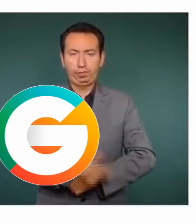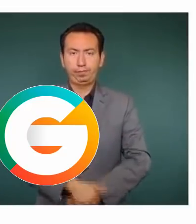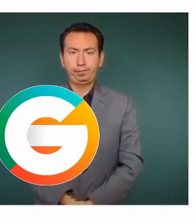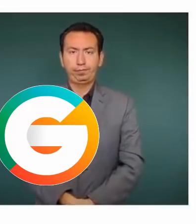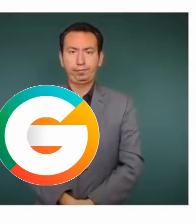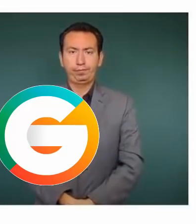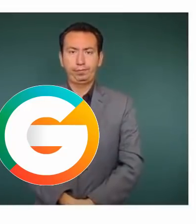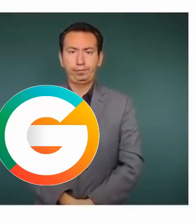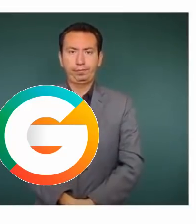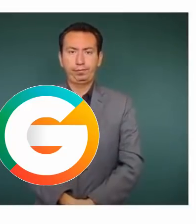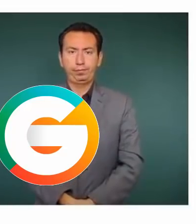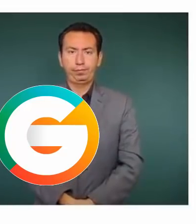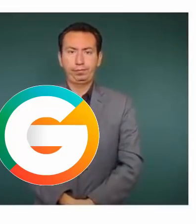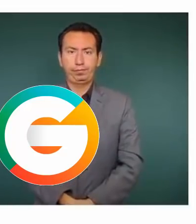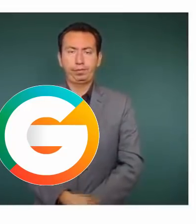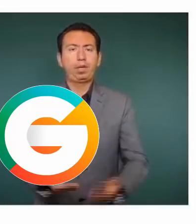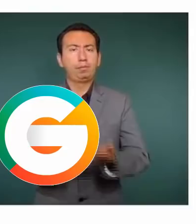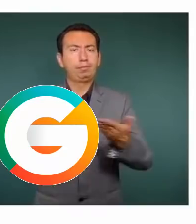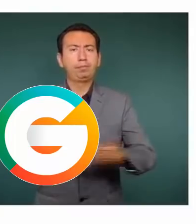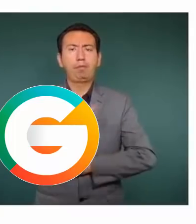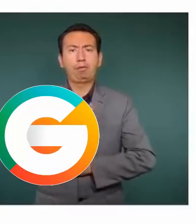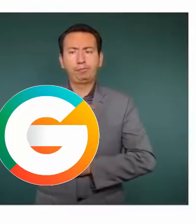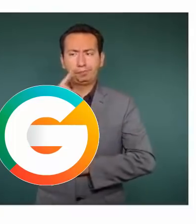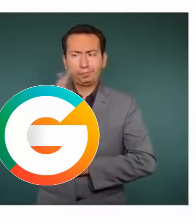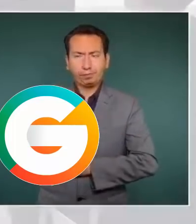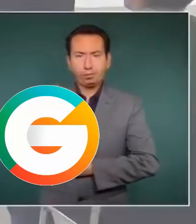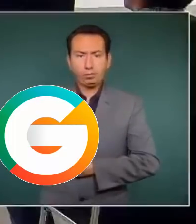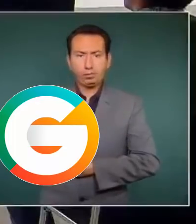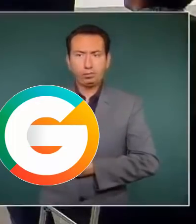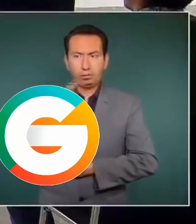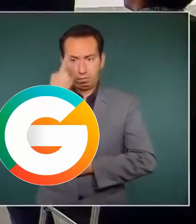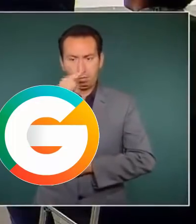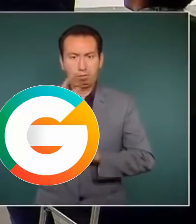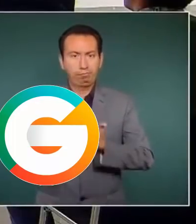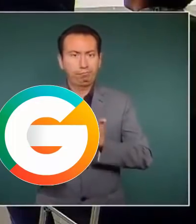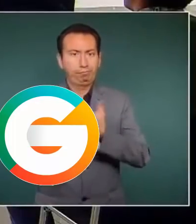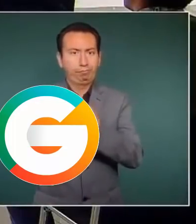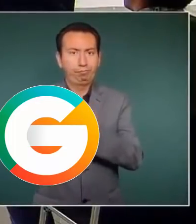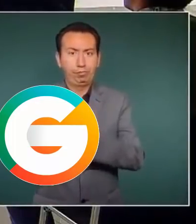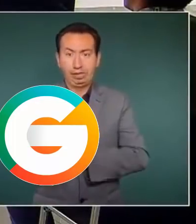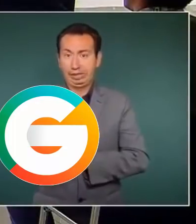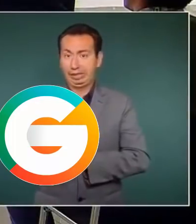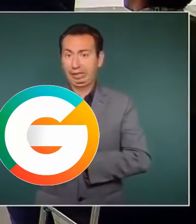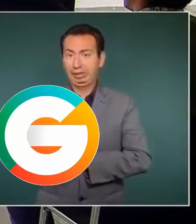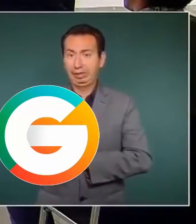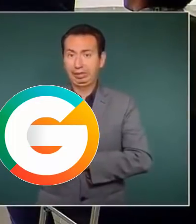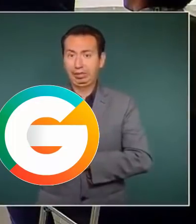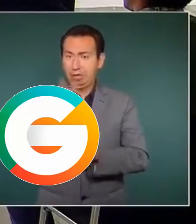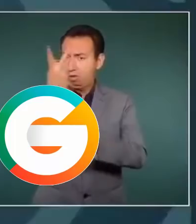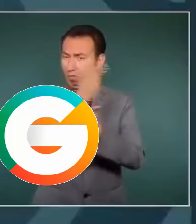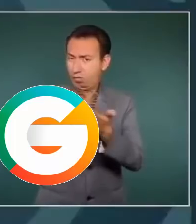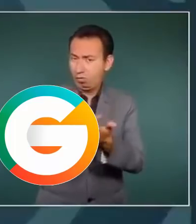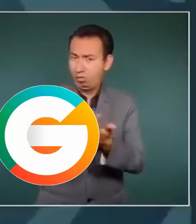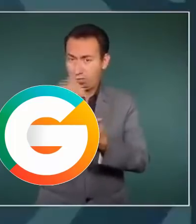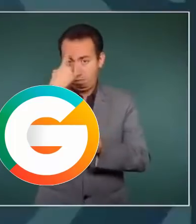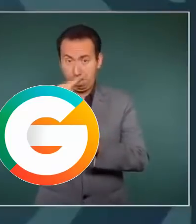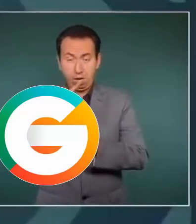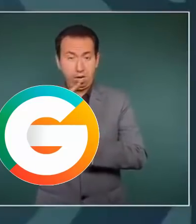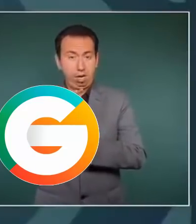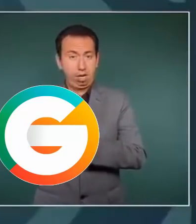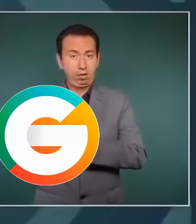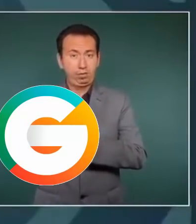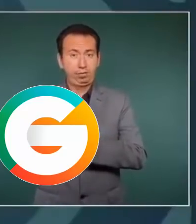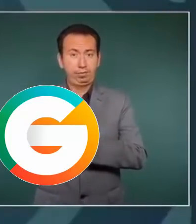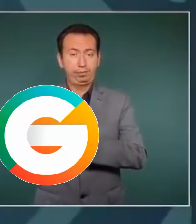sigue, por favor. También tenemos programas integrales, 13 programas integrales que van también